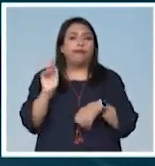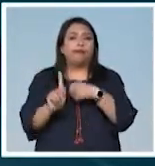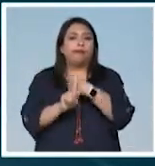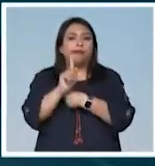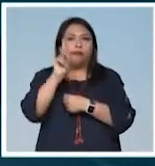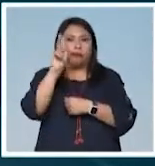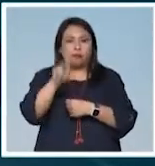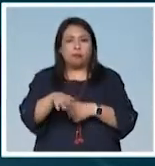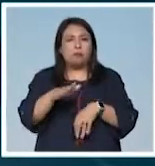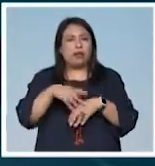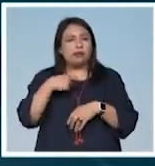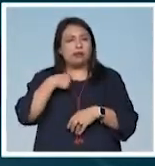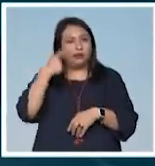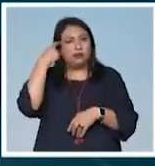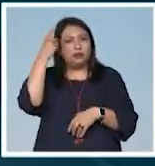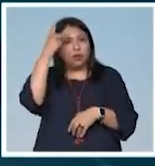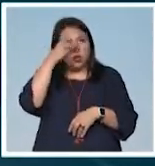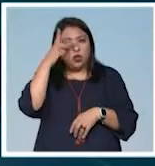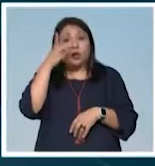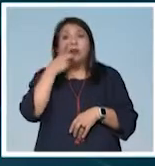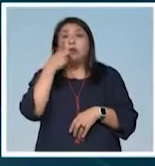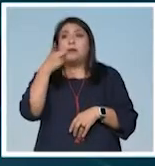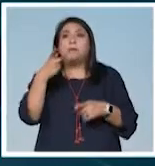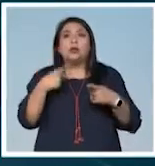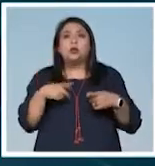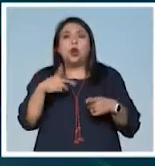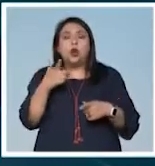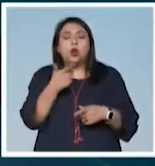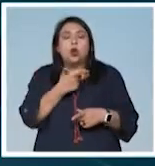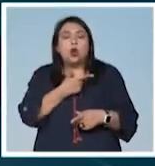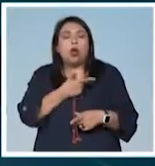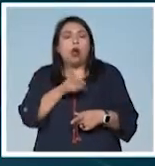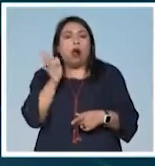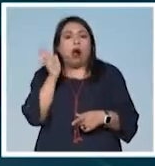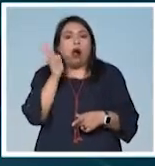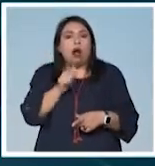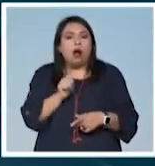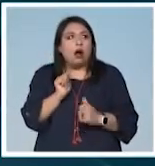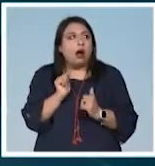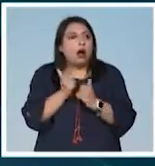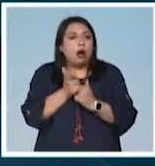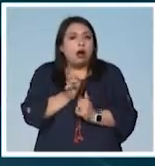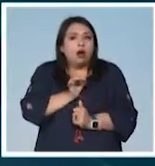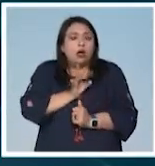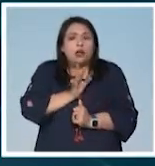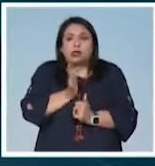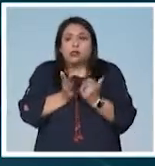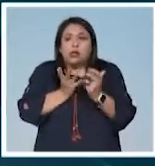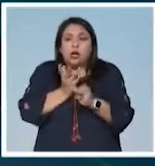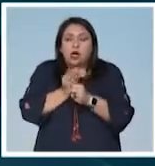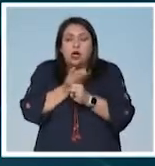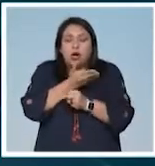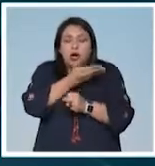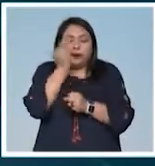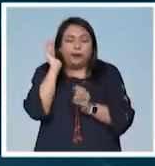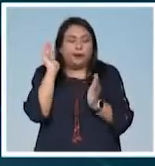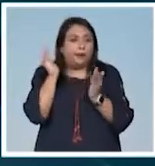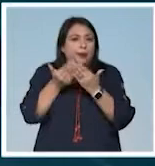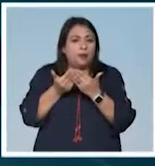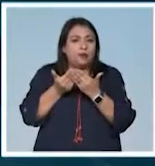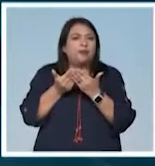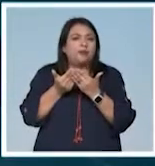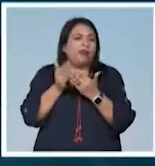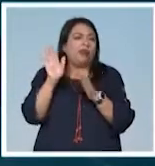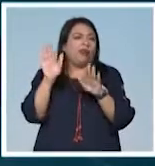es algo más psicológico, lo puedo decir, la gente no le gusta afrontar aquello que teme y que no sabe cómo resolverlo. Entonces